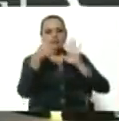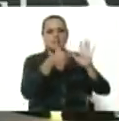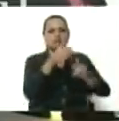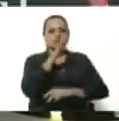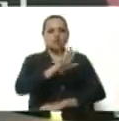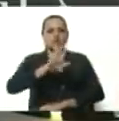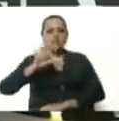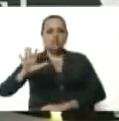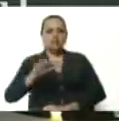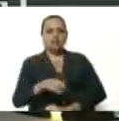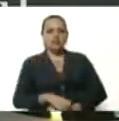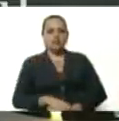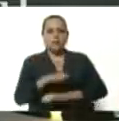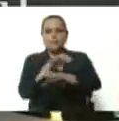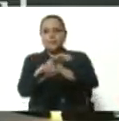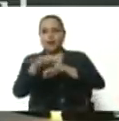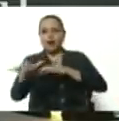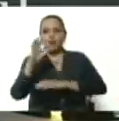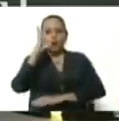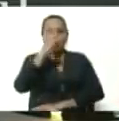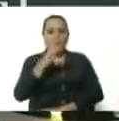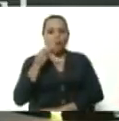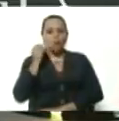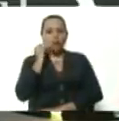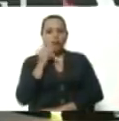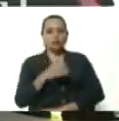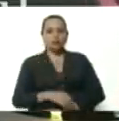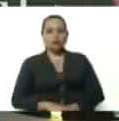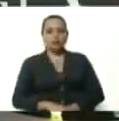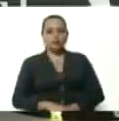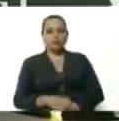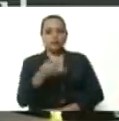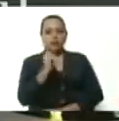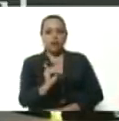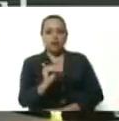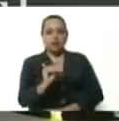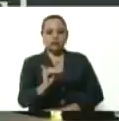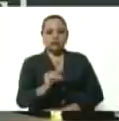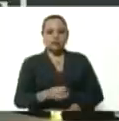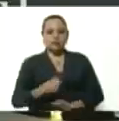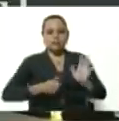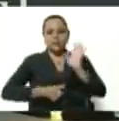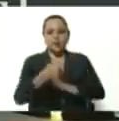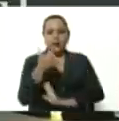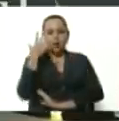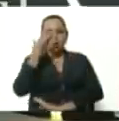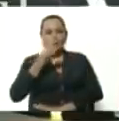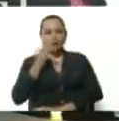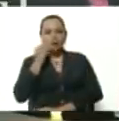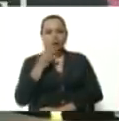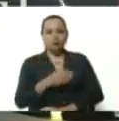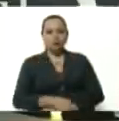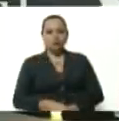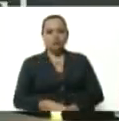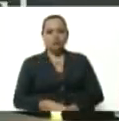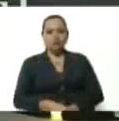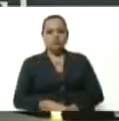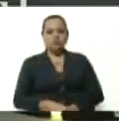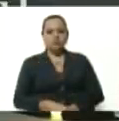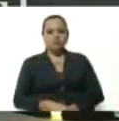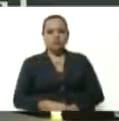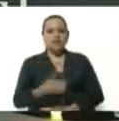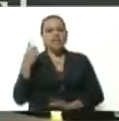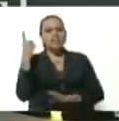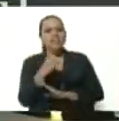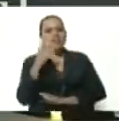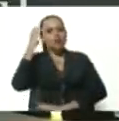3.655 casos. La mayoría de la juventud, presidente, los casos están concentrados en la juventud. Un máximo de